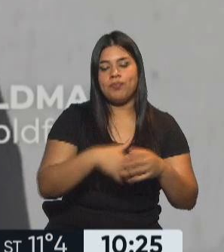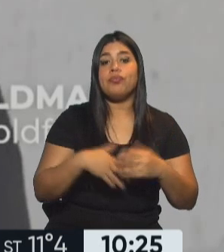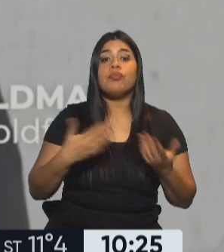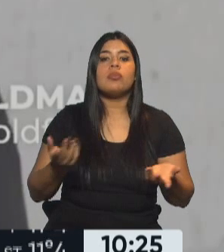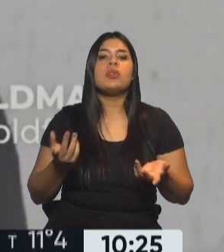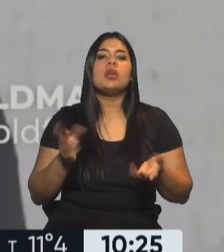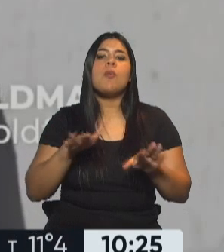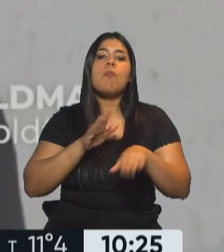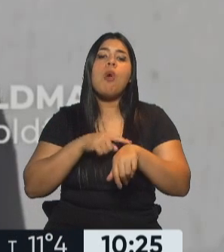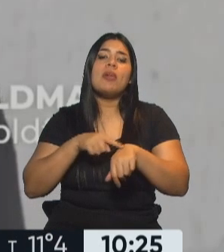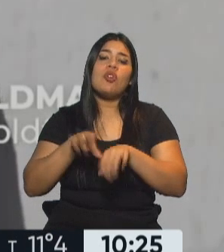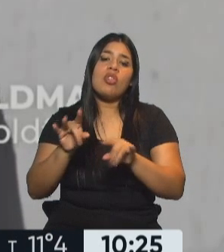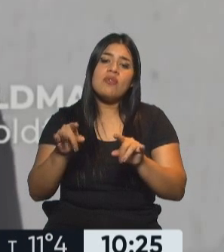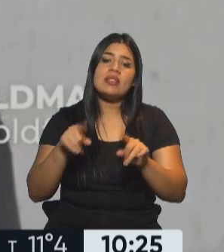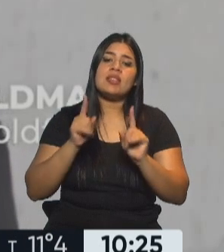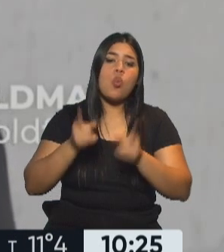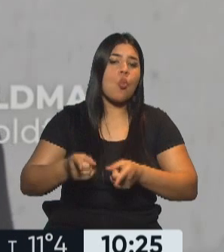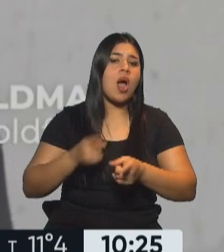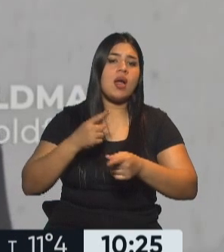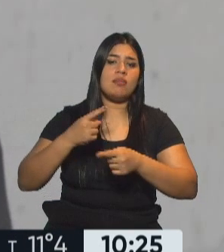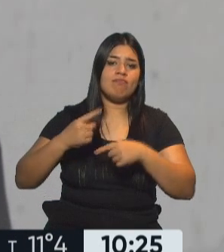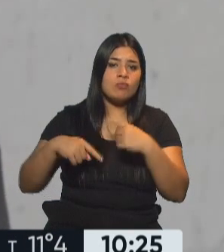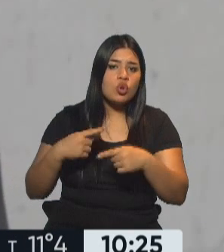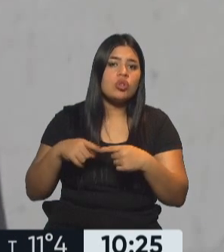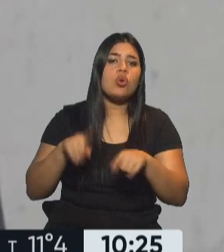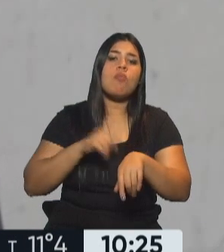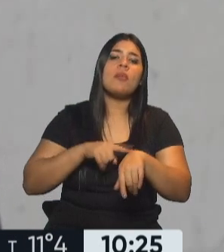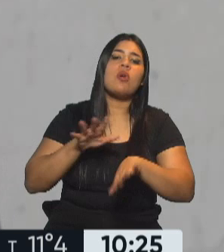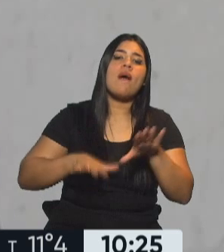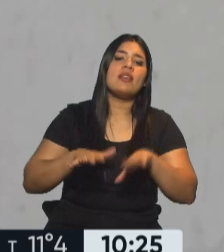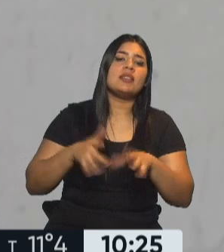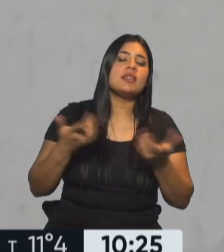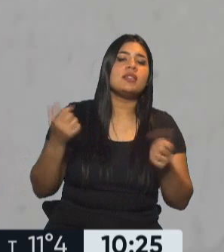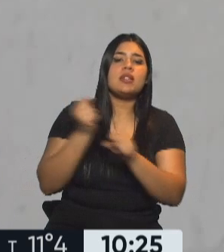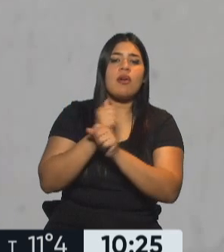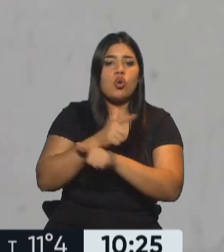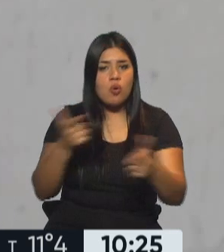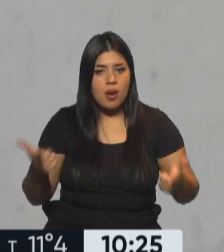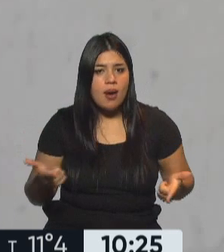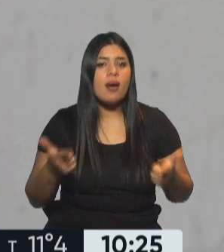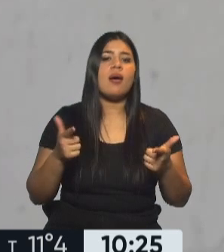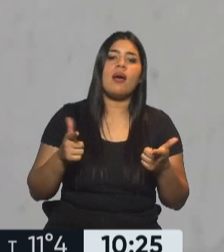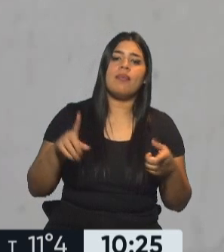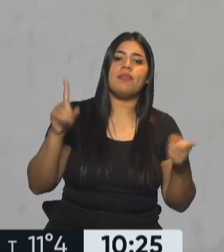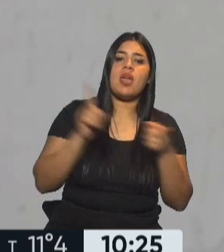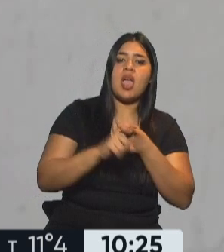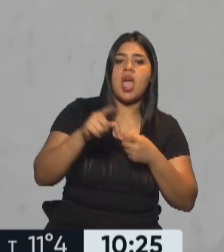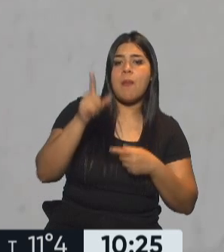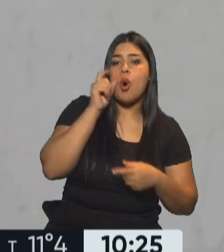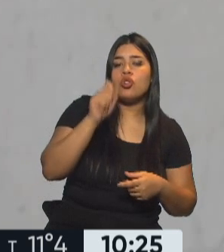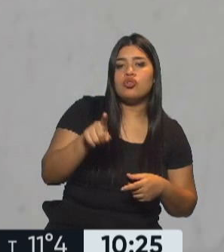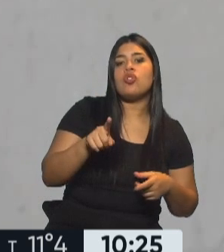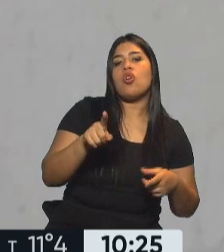pudo en momentos en que no tenía trabajo o su esposo no estaba bien de